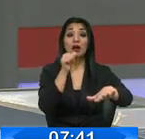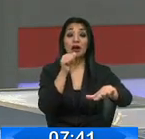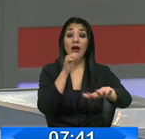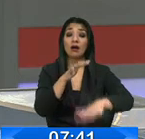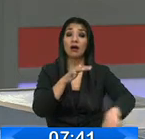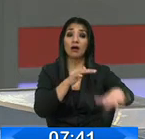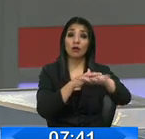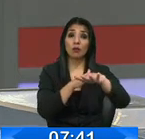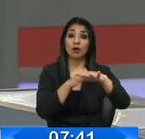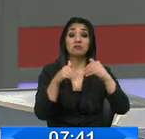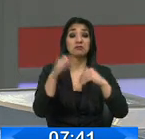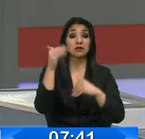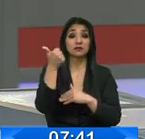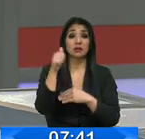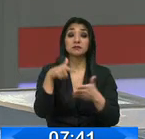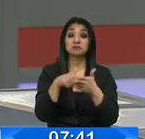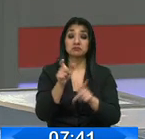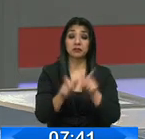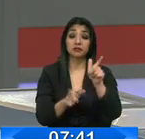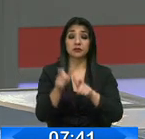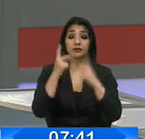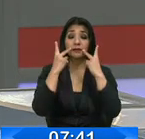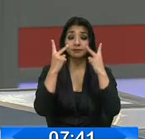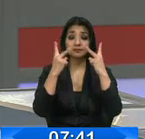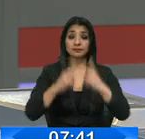a más de 10.000 personas. Miremos.